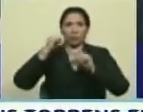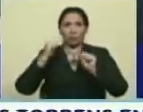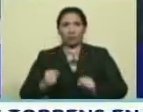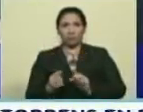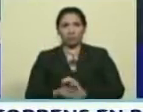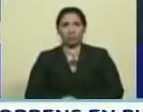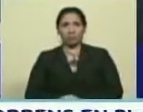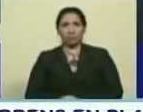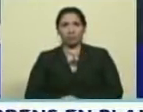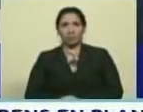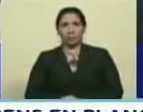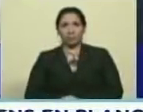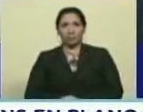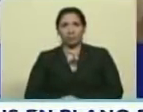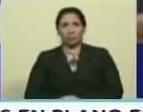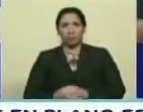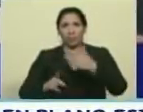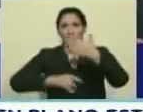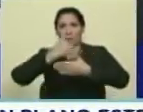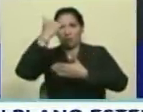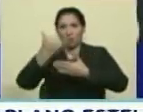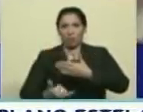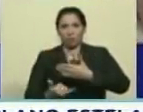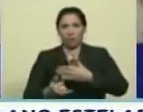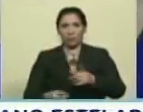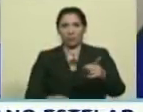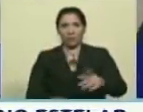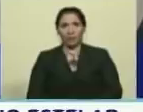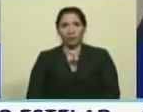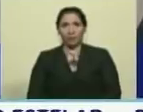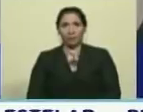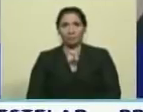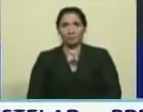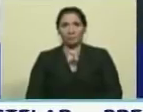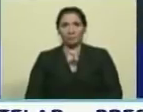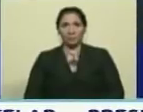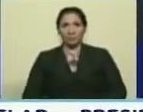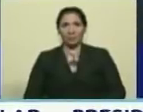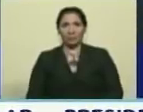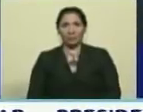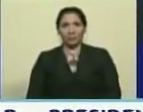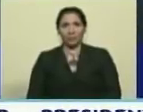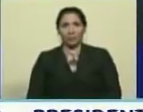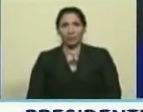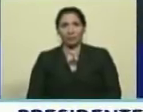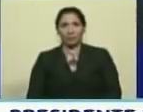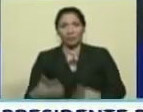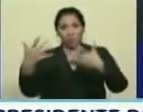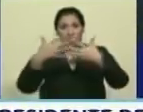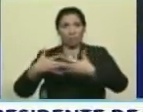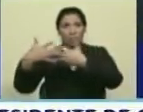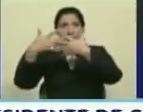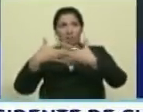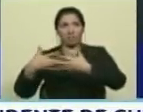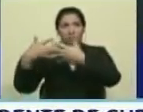entre el proyecto neocolonial imperialista de los Estados Unidos versus el proyecto de